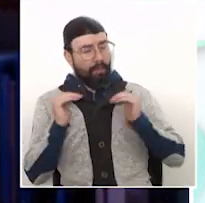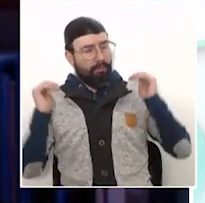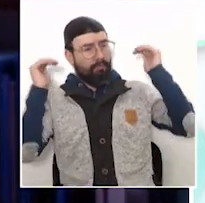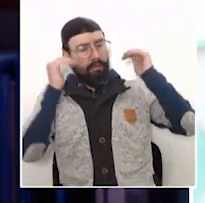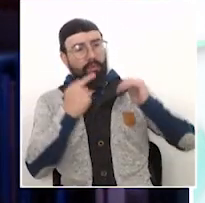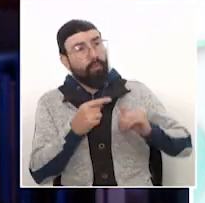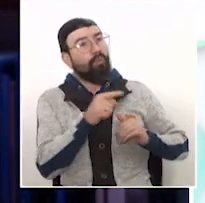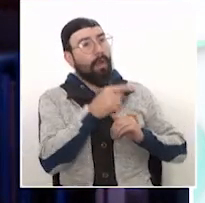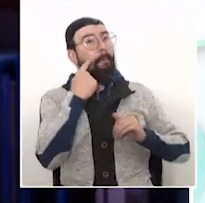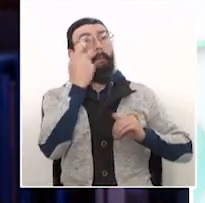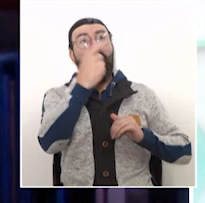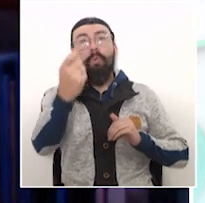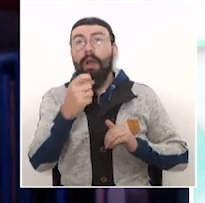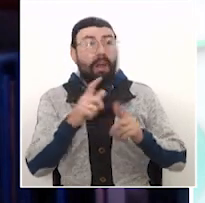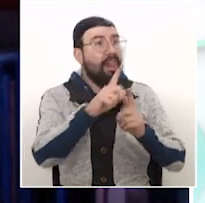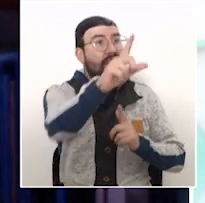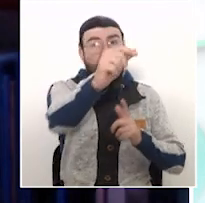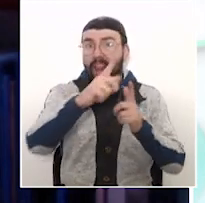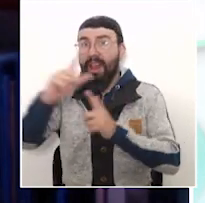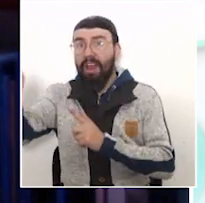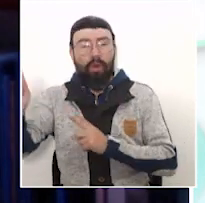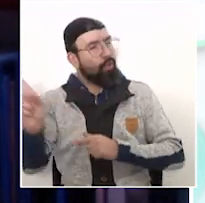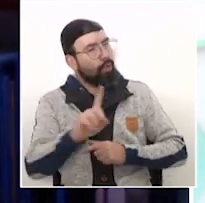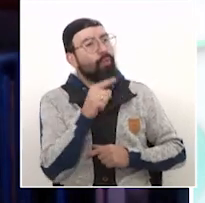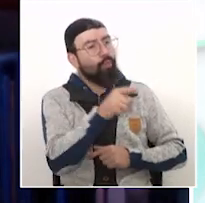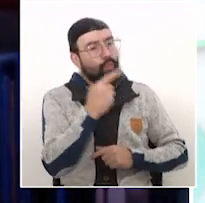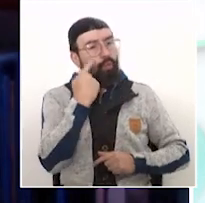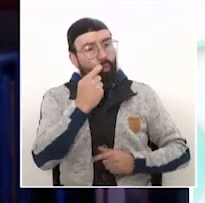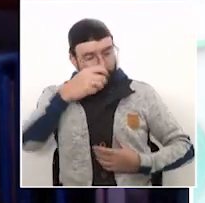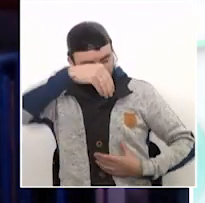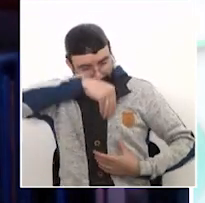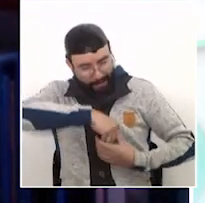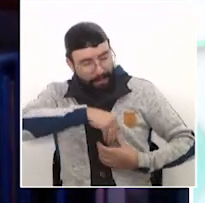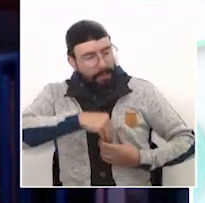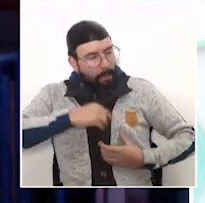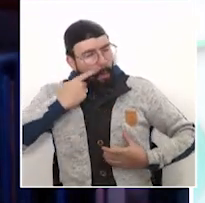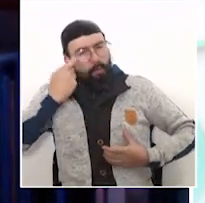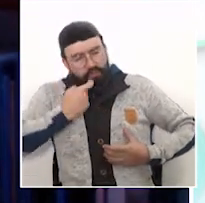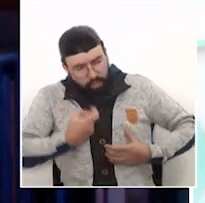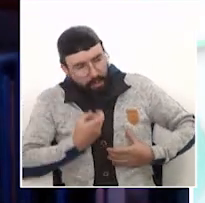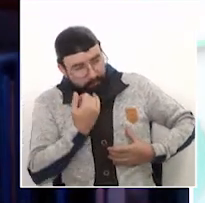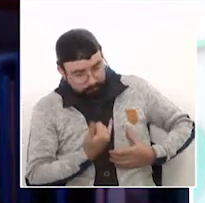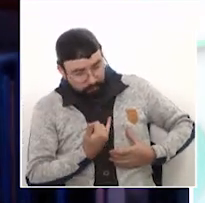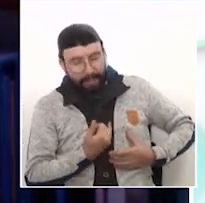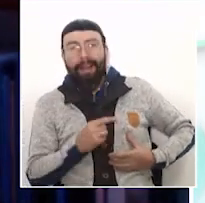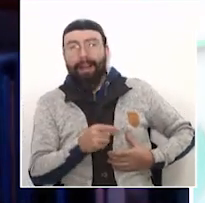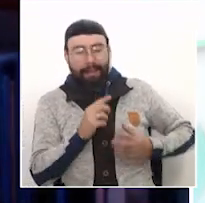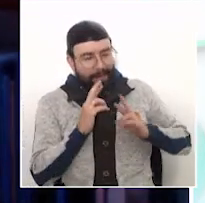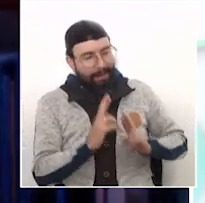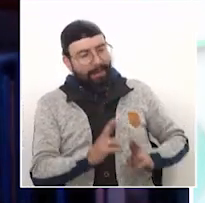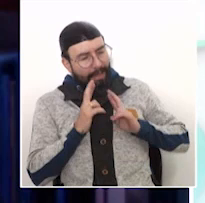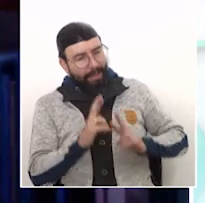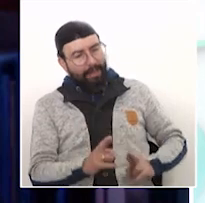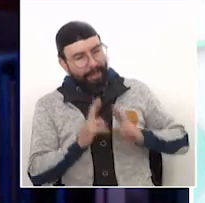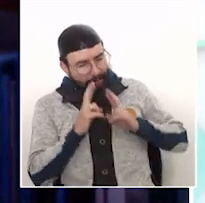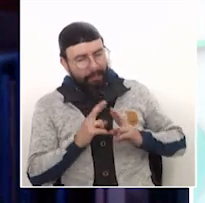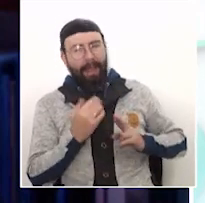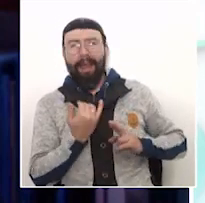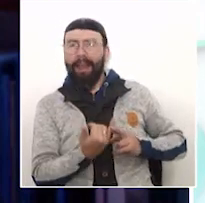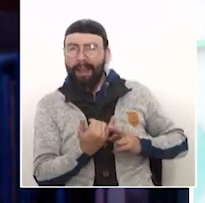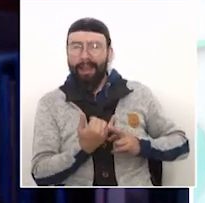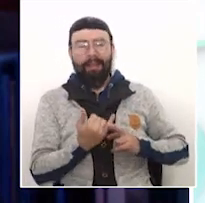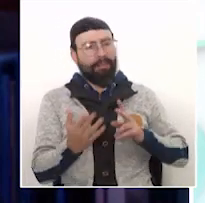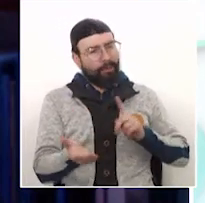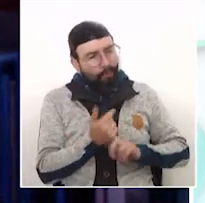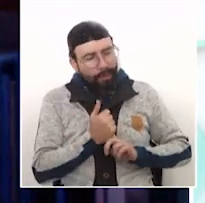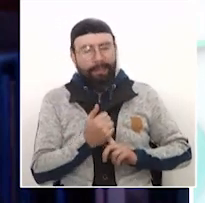afuera? No, busca dentro de ti, porque todas las respuestas, si aprendes a calmarte,